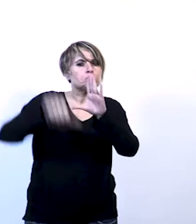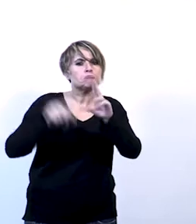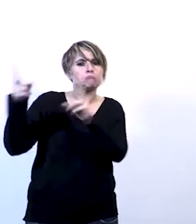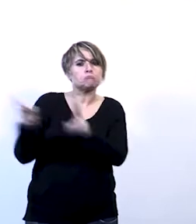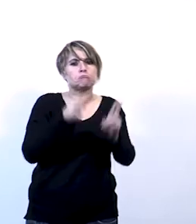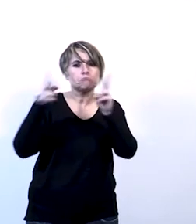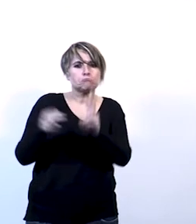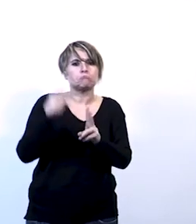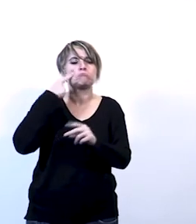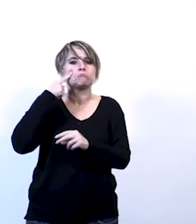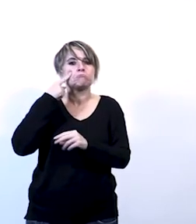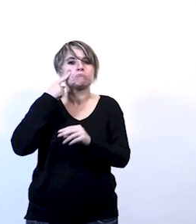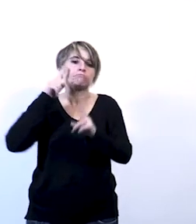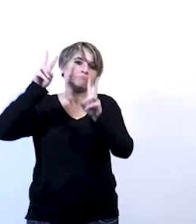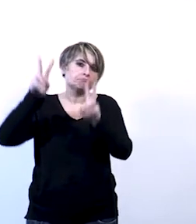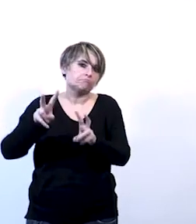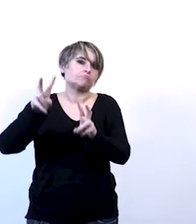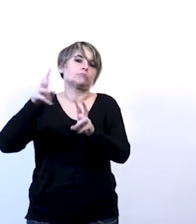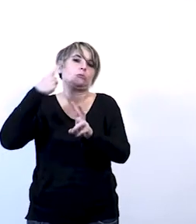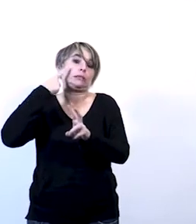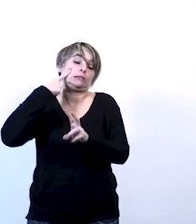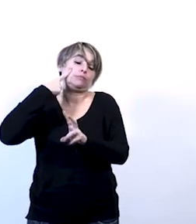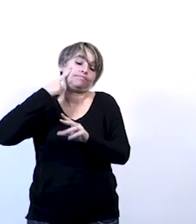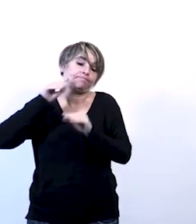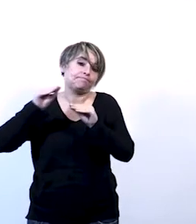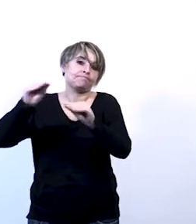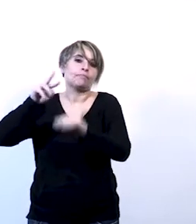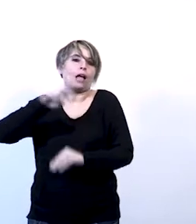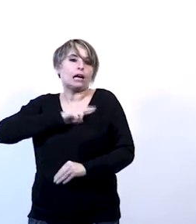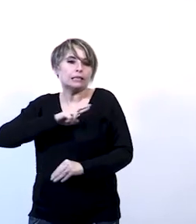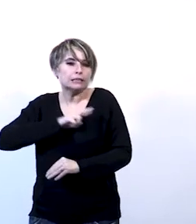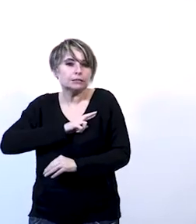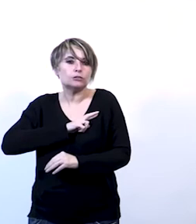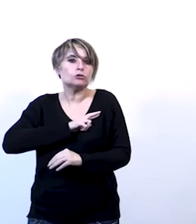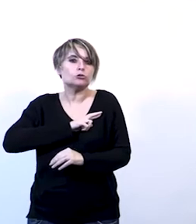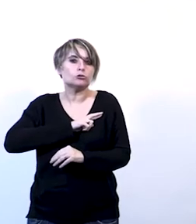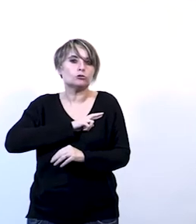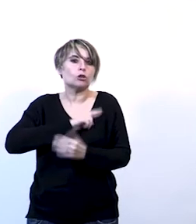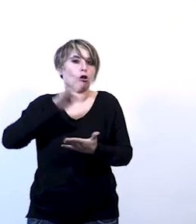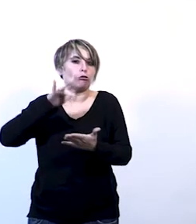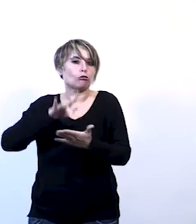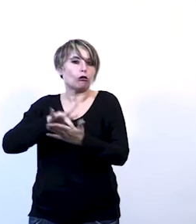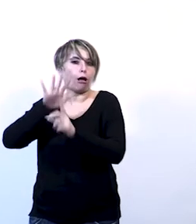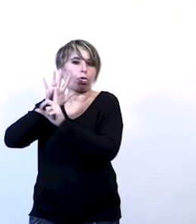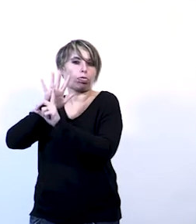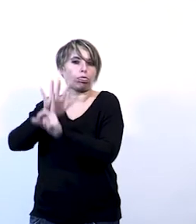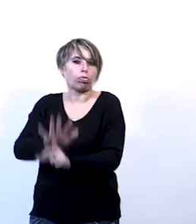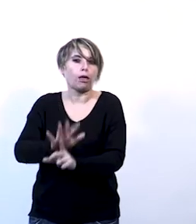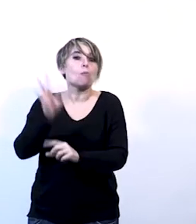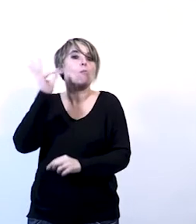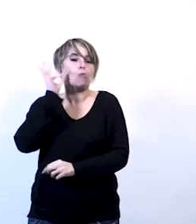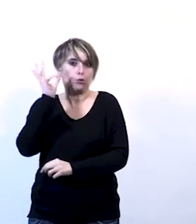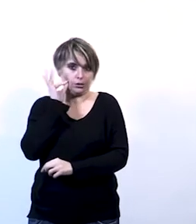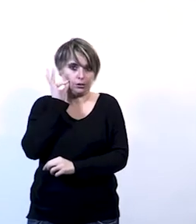años. Sobre también por razones religiosas, cómo tienen sometidas a las